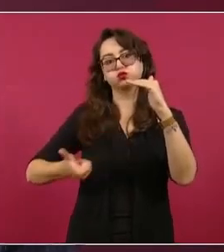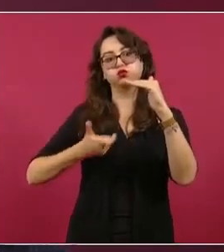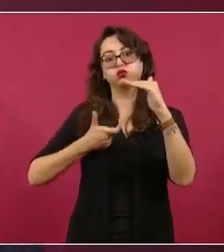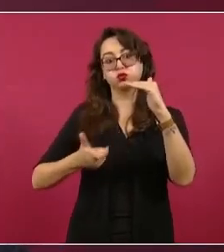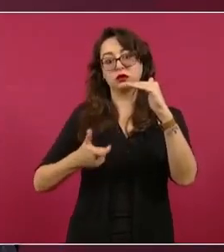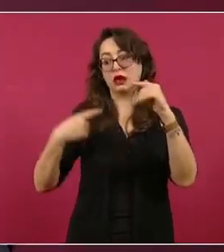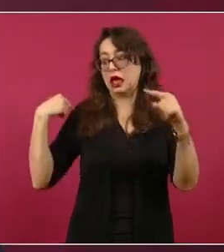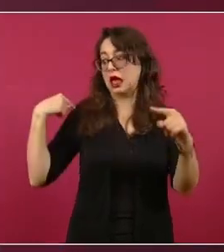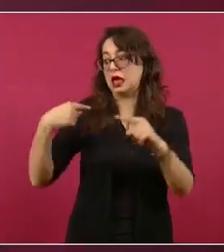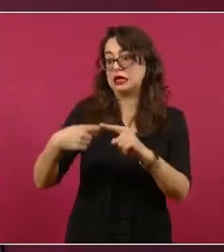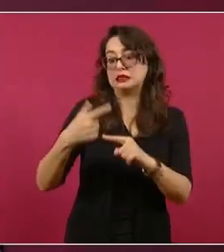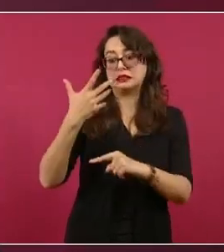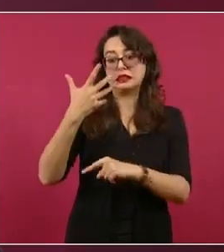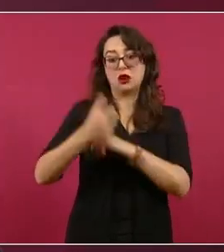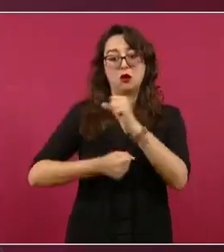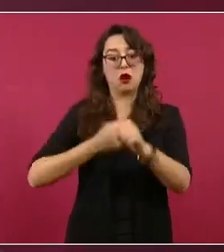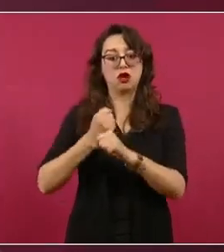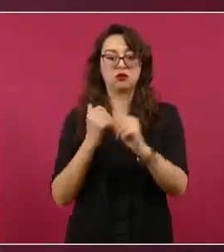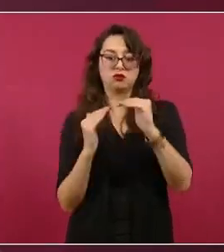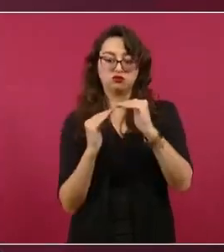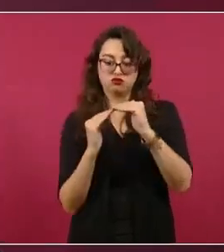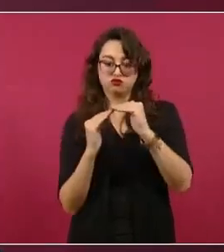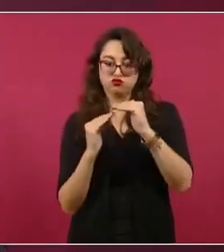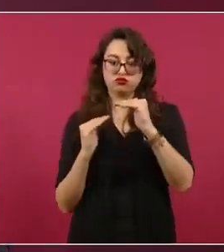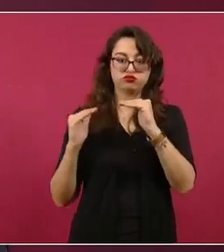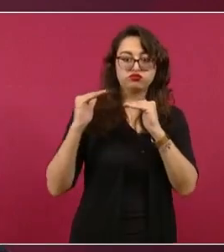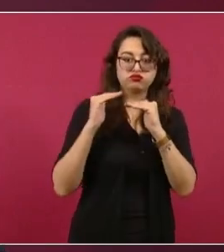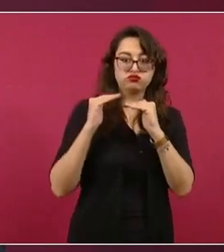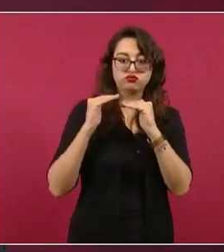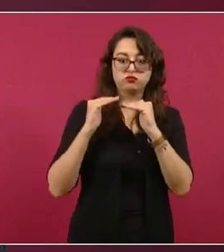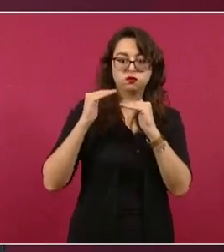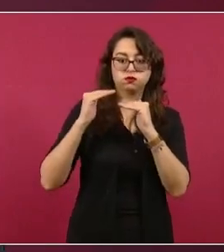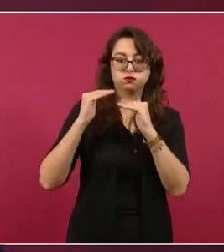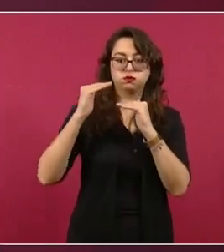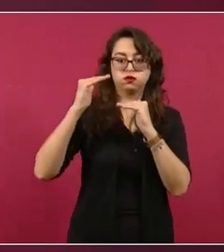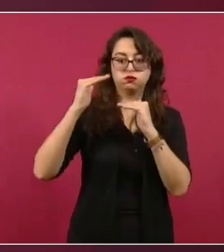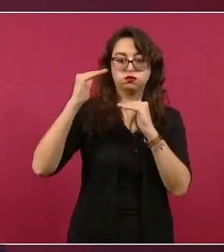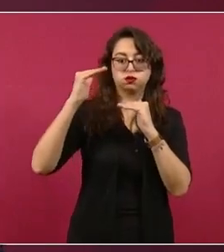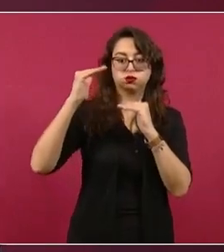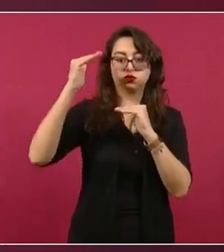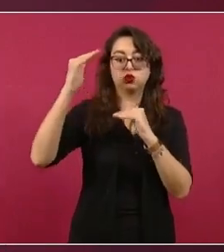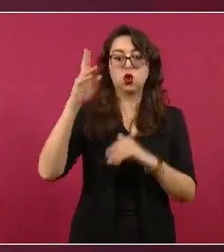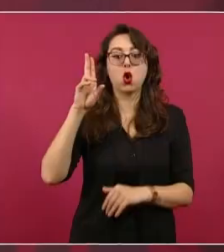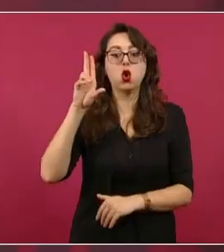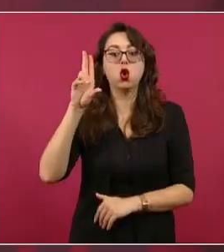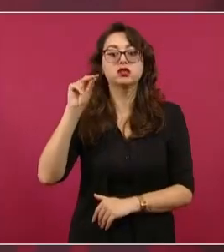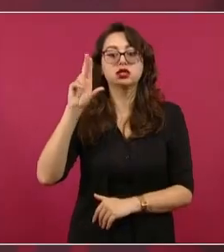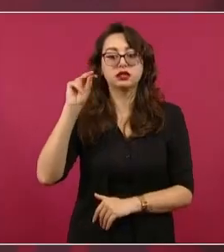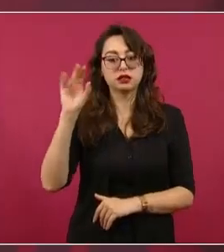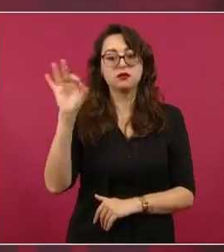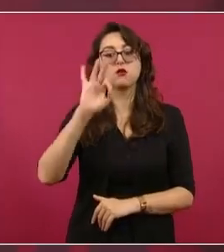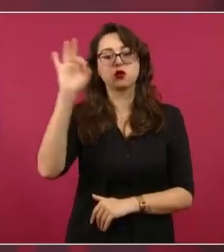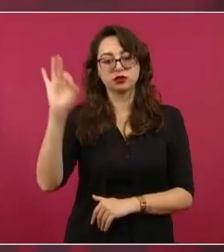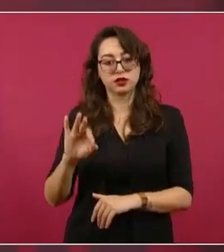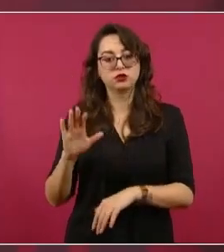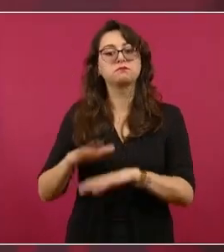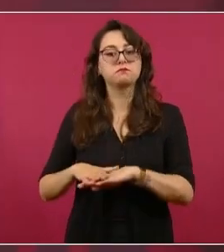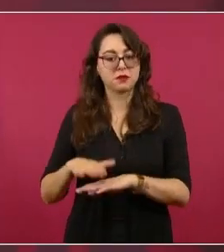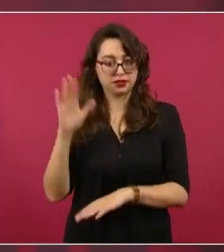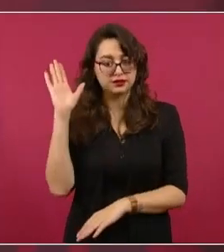Y el salario en general, lo mismo. Y en la frontera, el salario mínimo